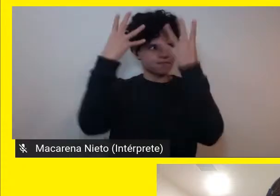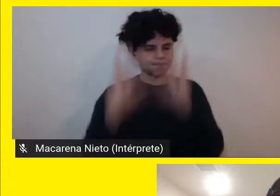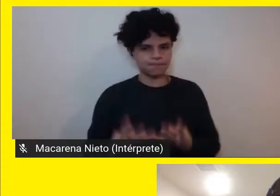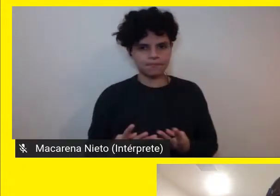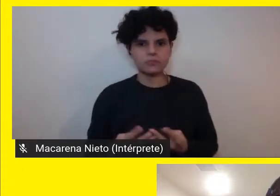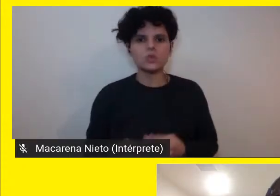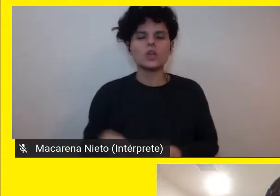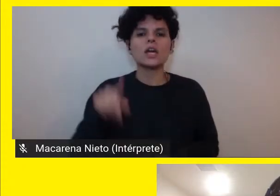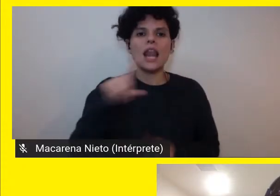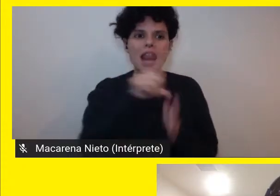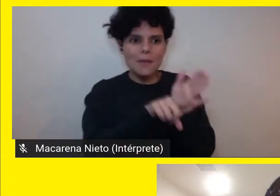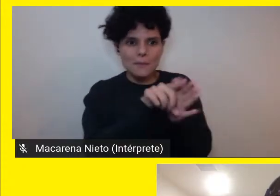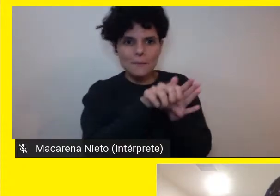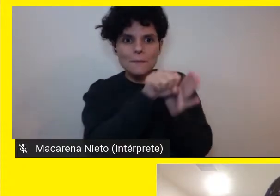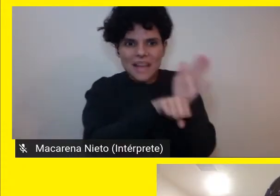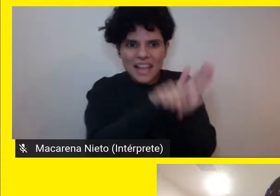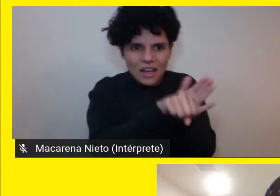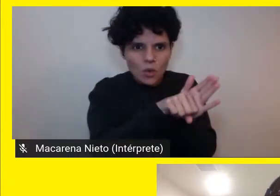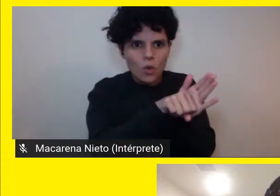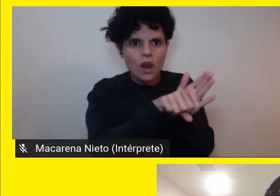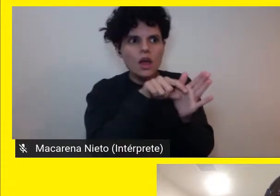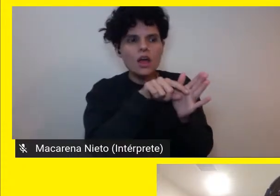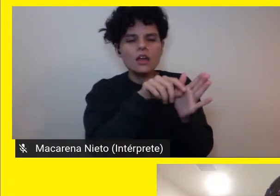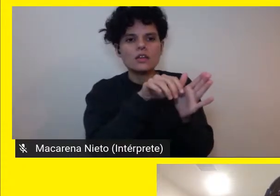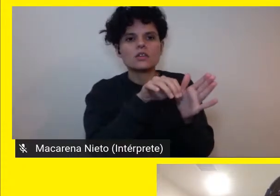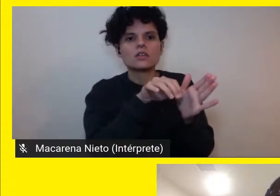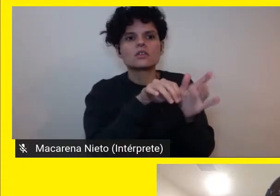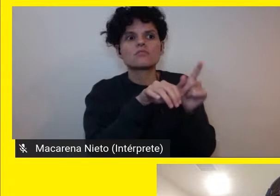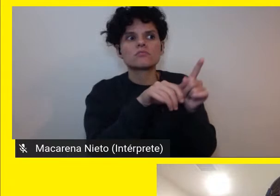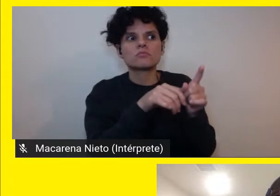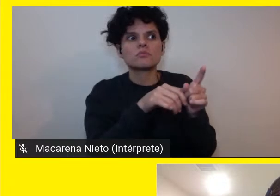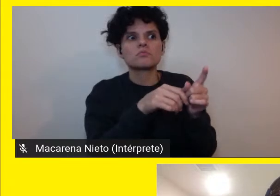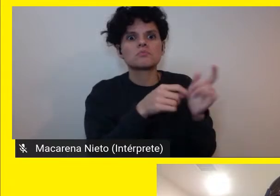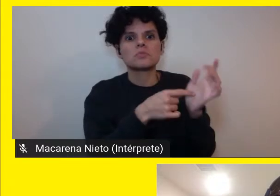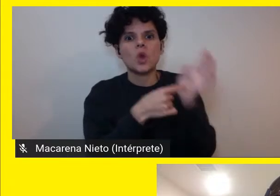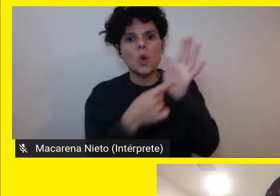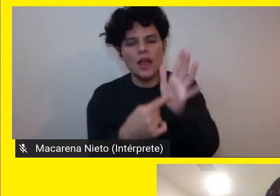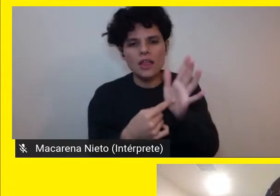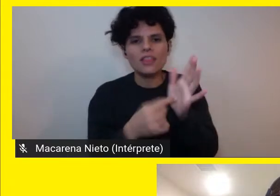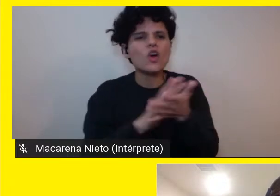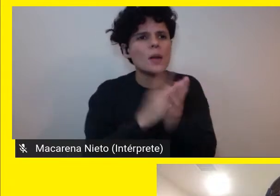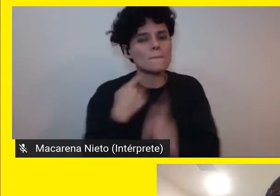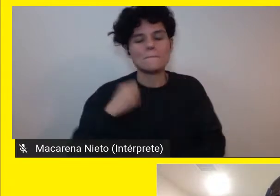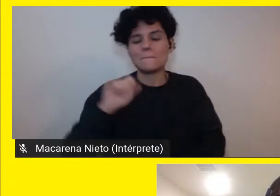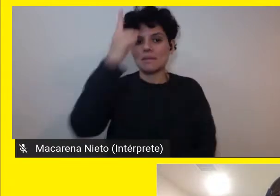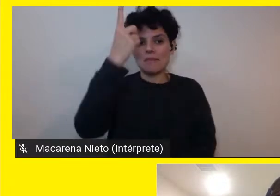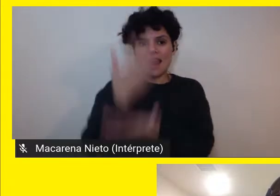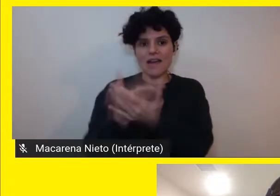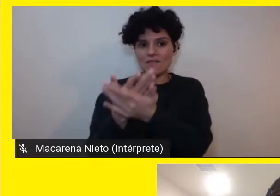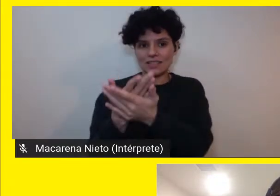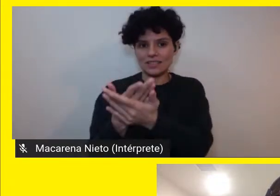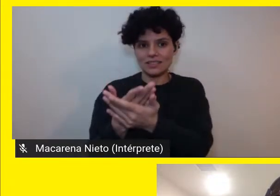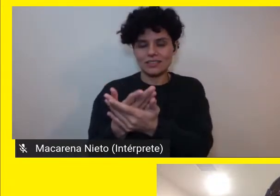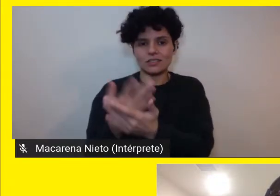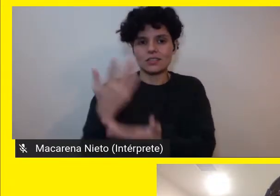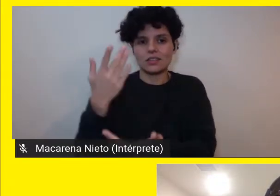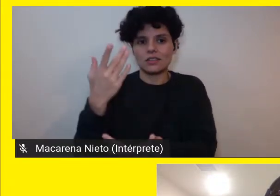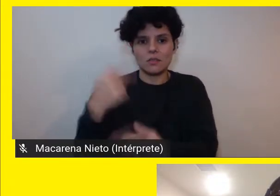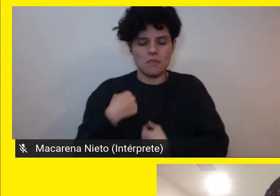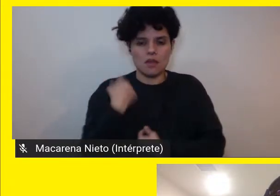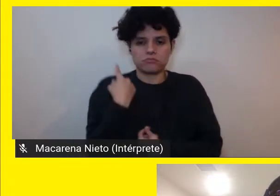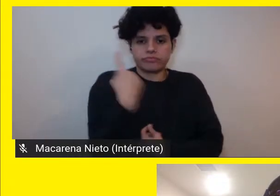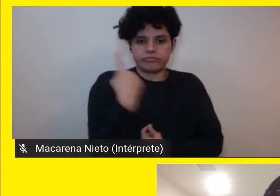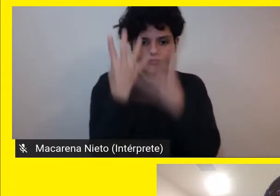primera experiencia de prisión política y tortura, pero yo viví en Chile todos estos los años posteriores y siempre fui